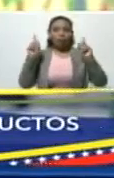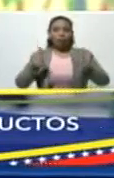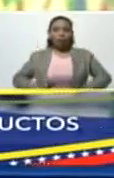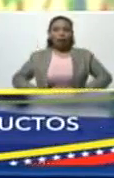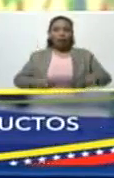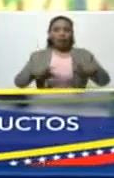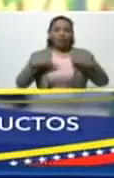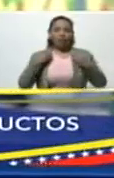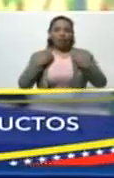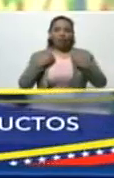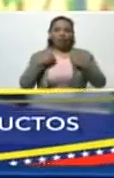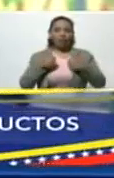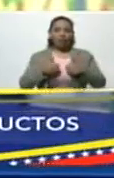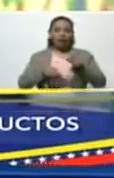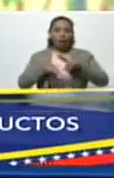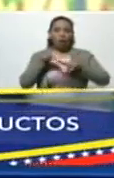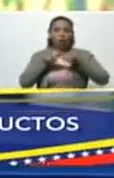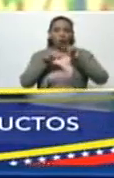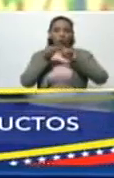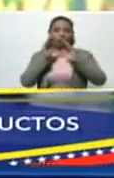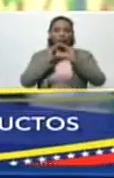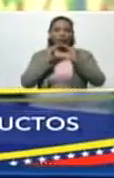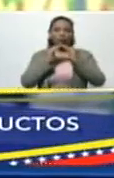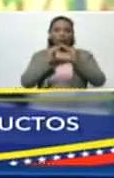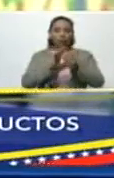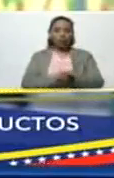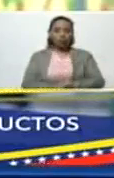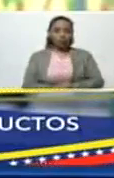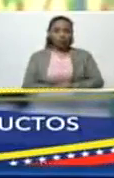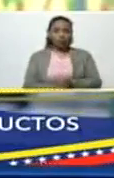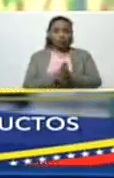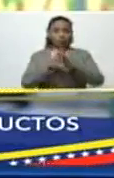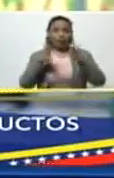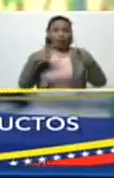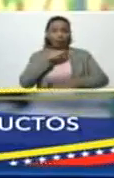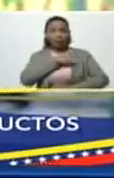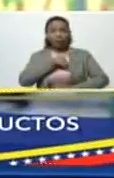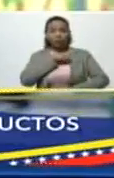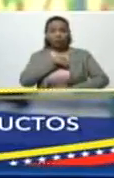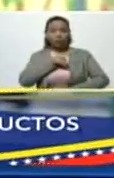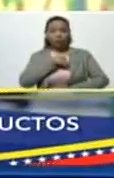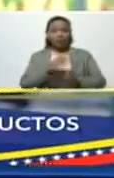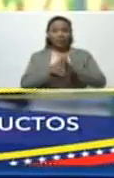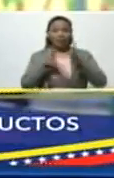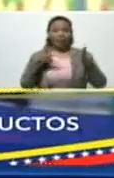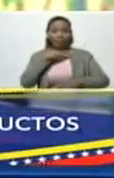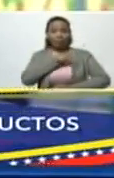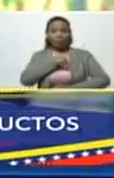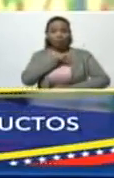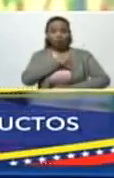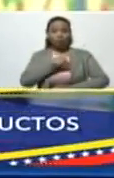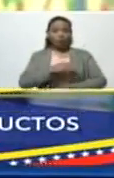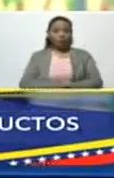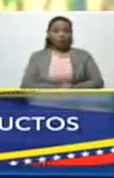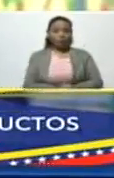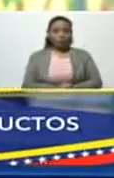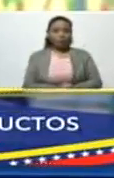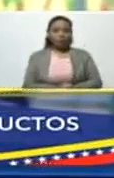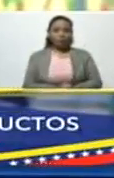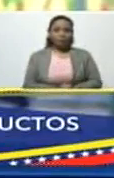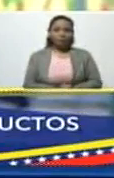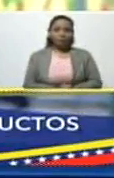vivir viviendo, a la construcción de vivienda, a la gran misión, a las misiones y grandes misiones. Es